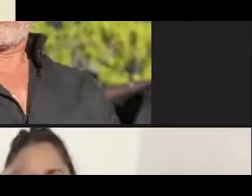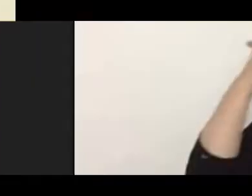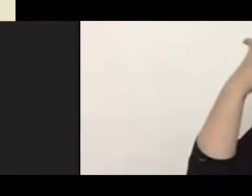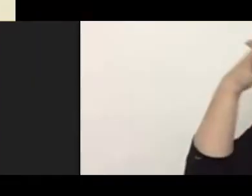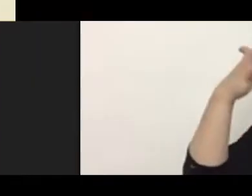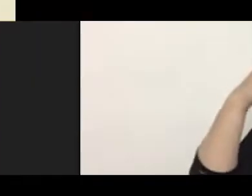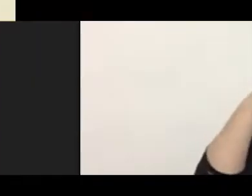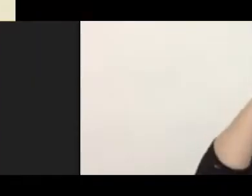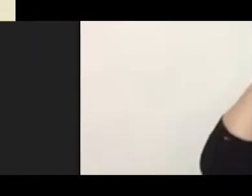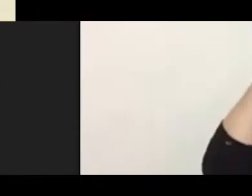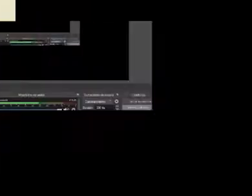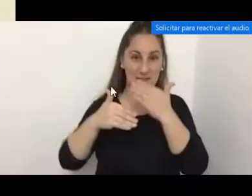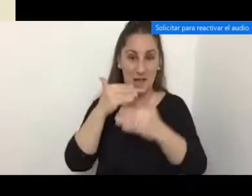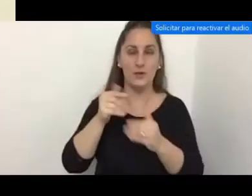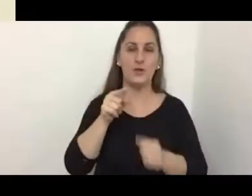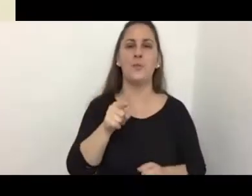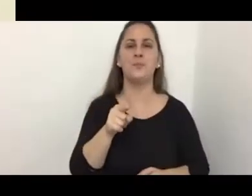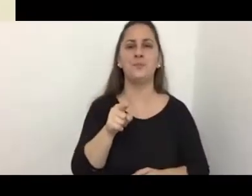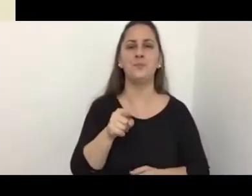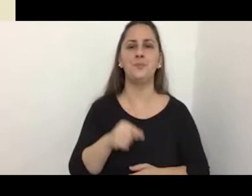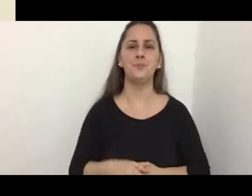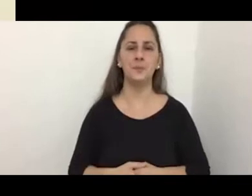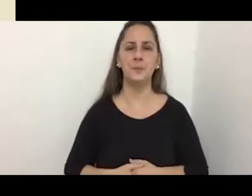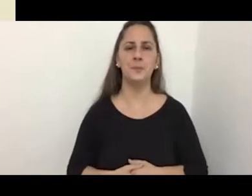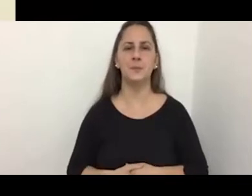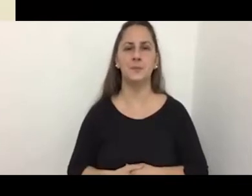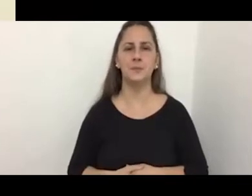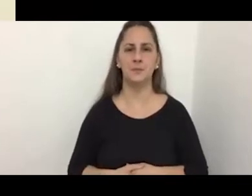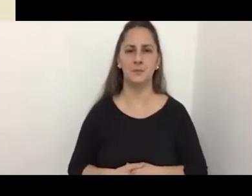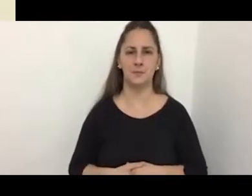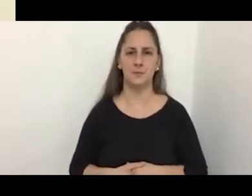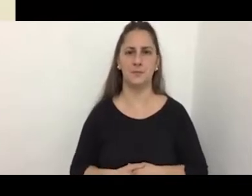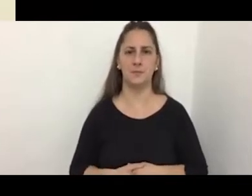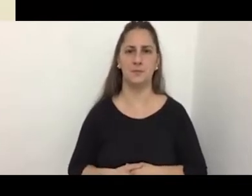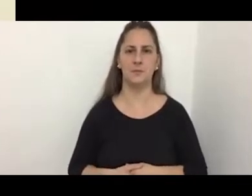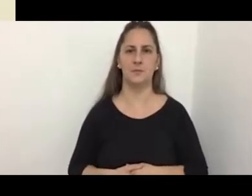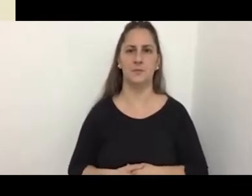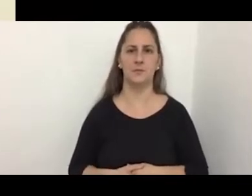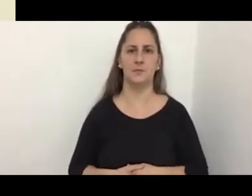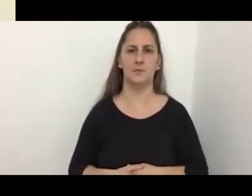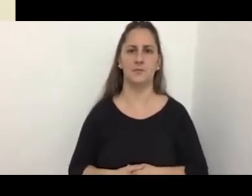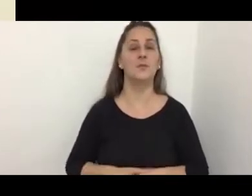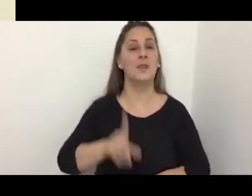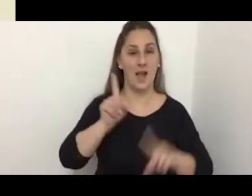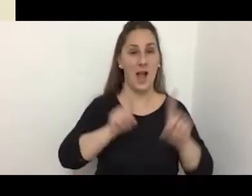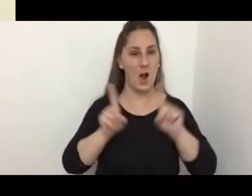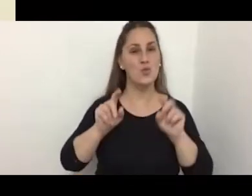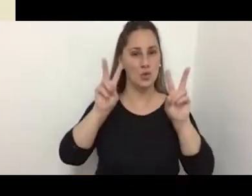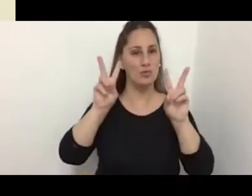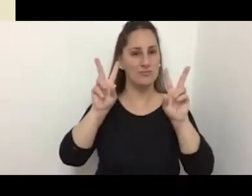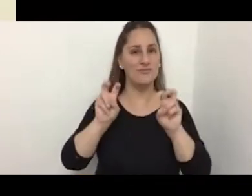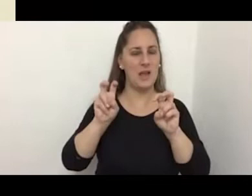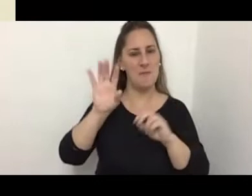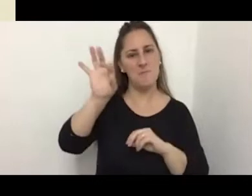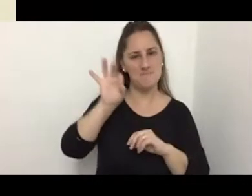capacitación. Entonces ahí vienen las determinadas cuestiones que no están claras y que